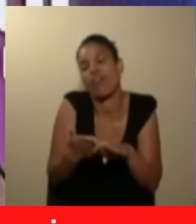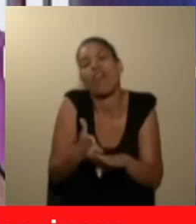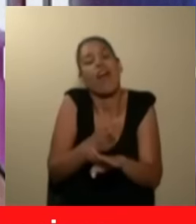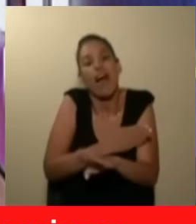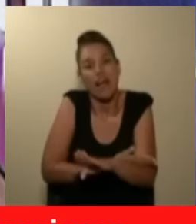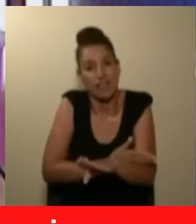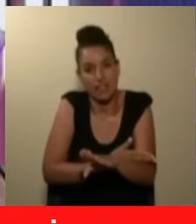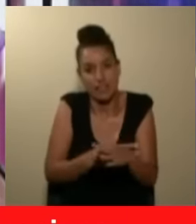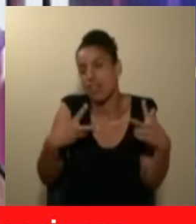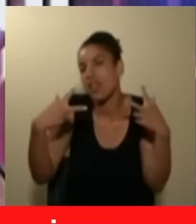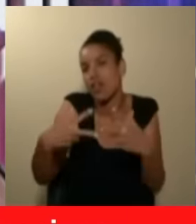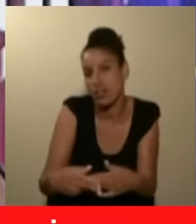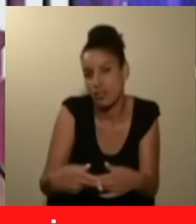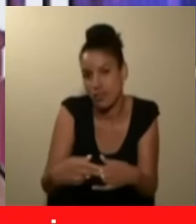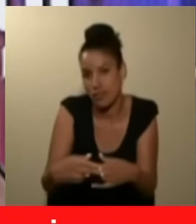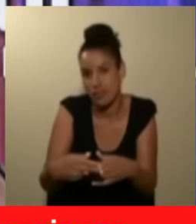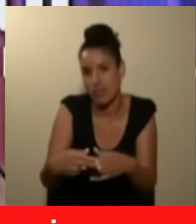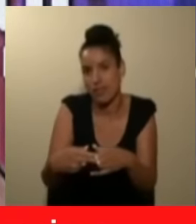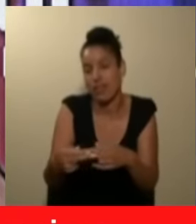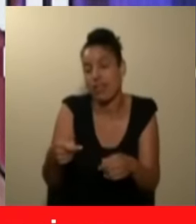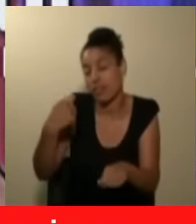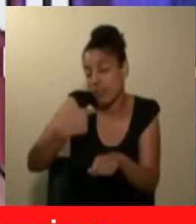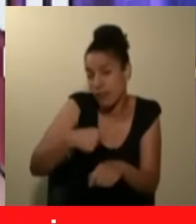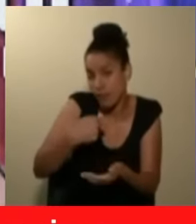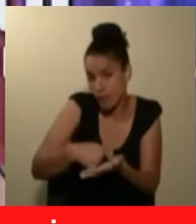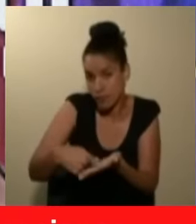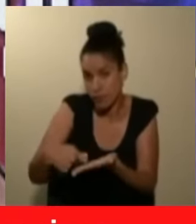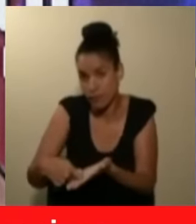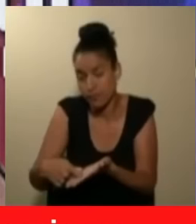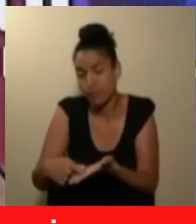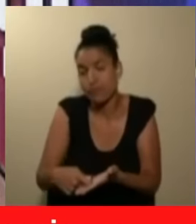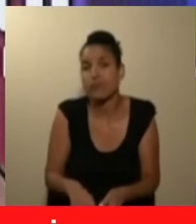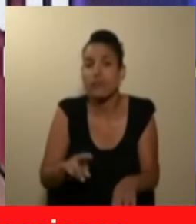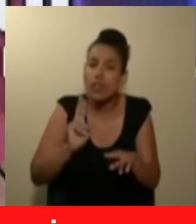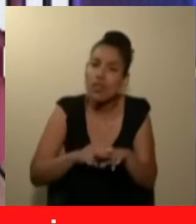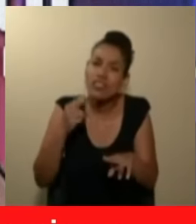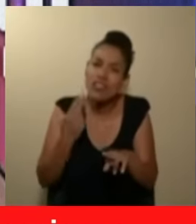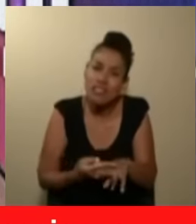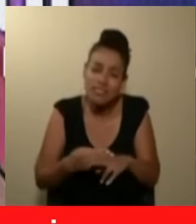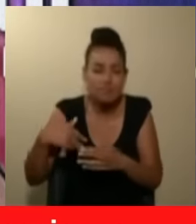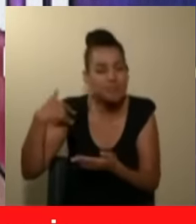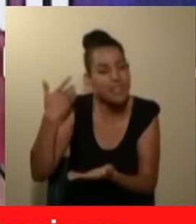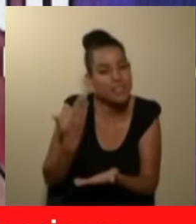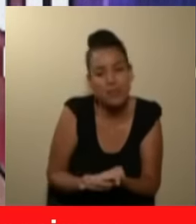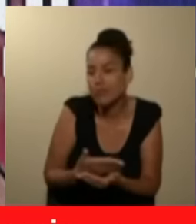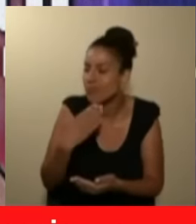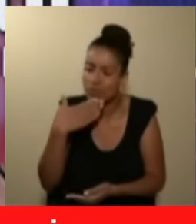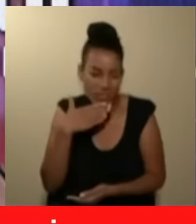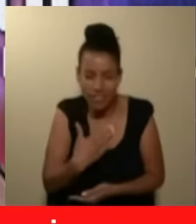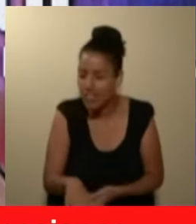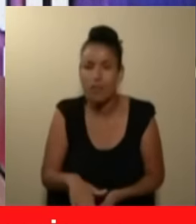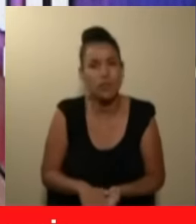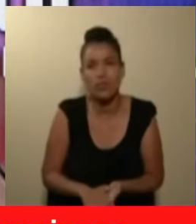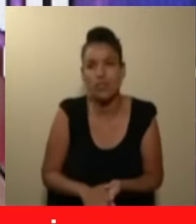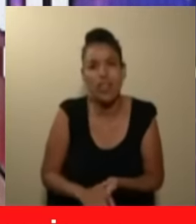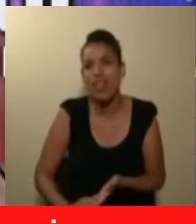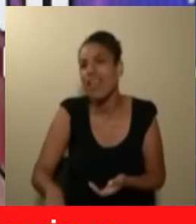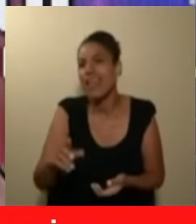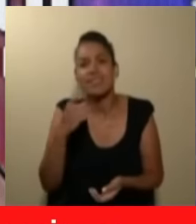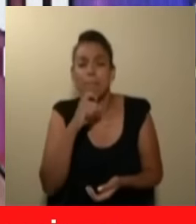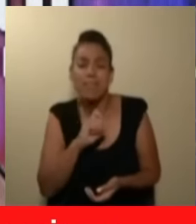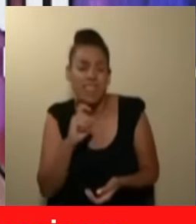los límites para el manejo del efectivo. Nosotros volvemos a plantear que no entendemos. No es cierto que el trabajador que quiera